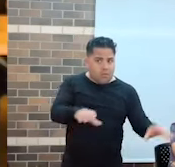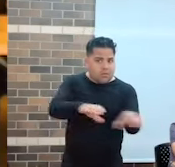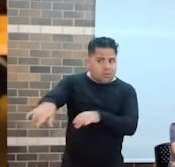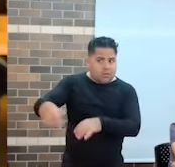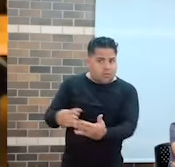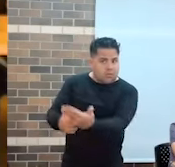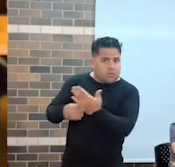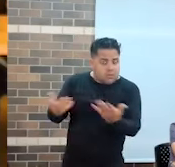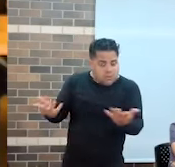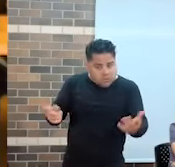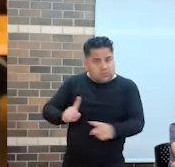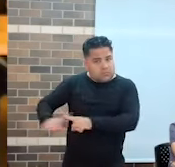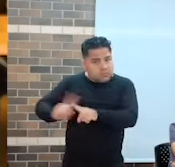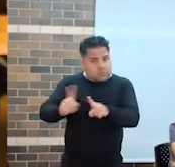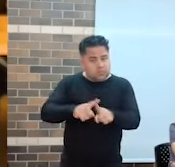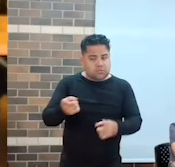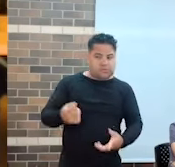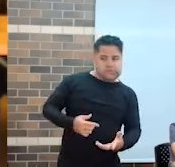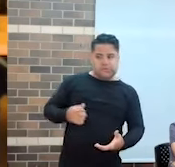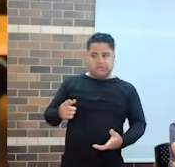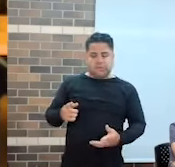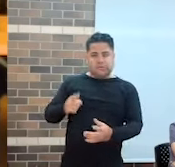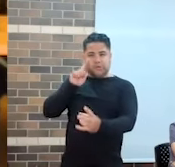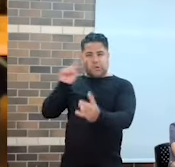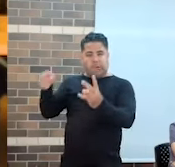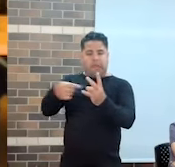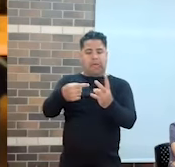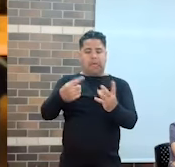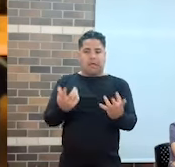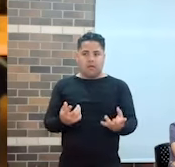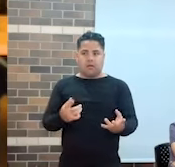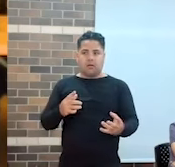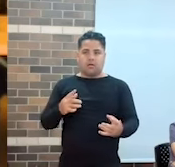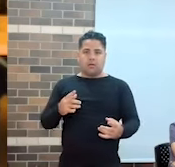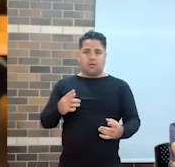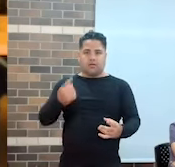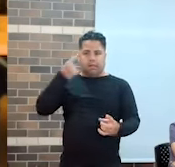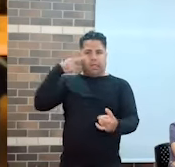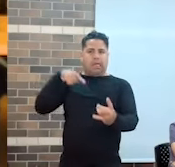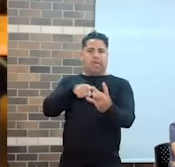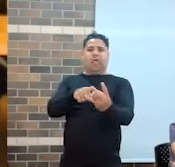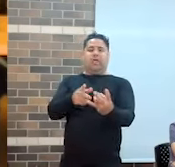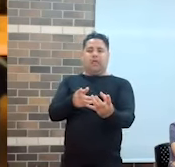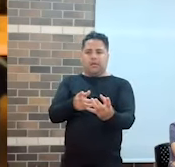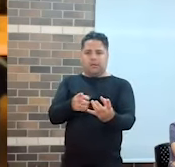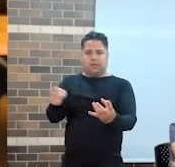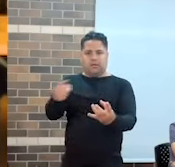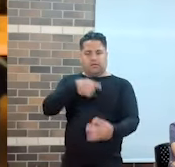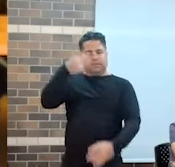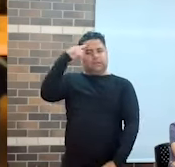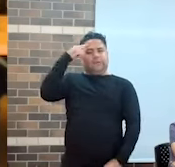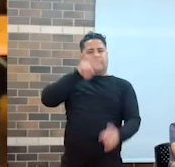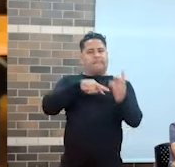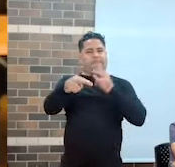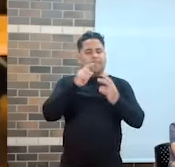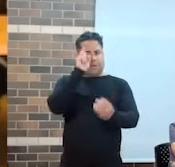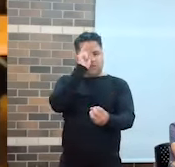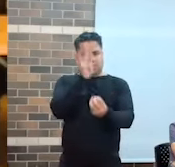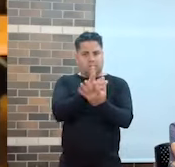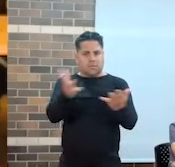hacen coexistir un montón de subjetividades y que por ende implican también que la universidad piense en esa perspectiva de la diversidad y en